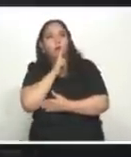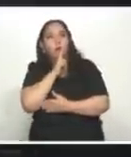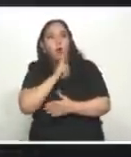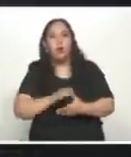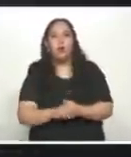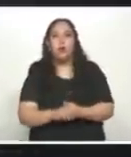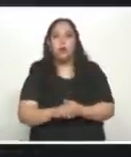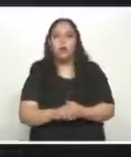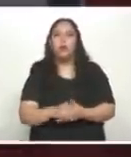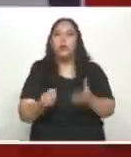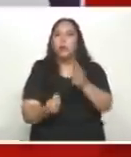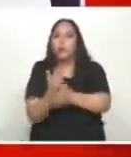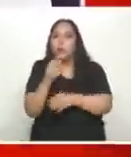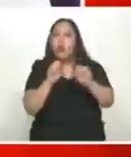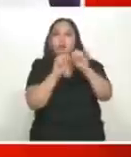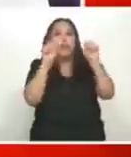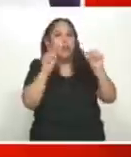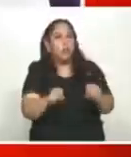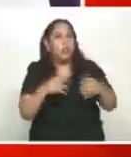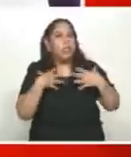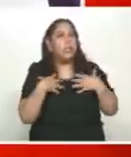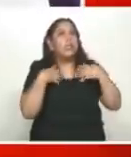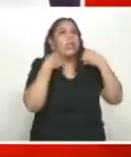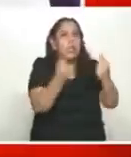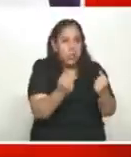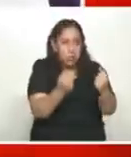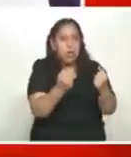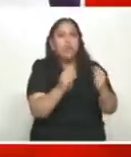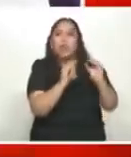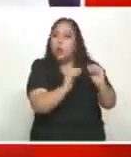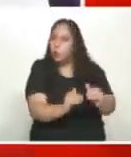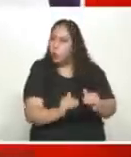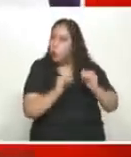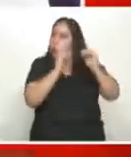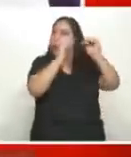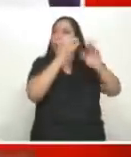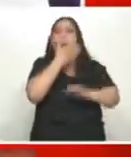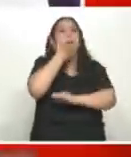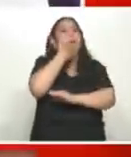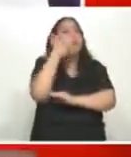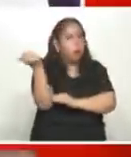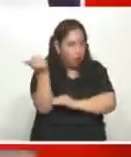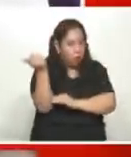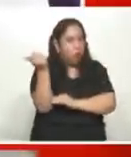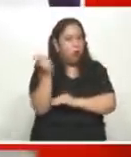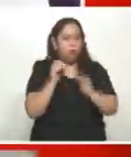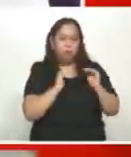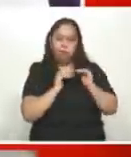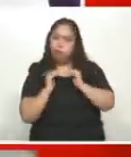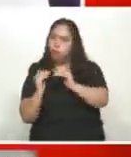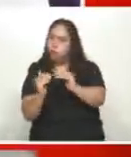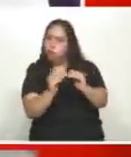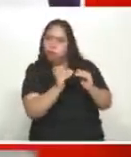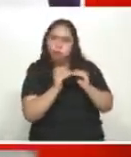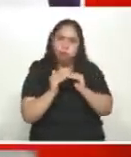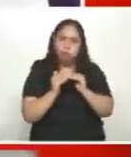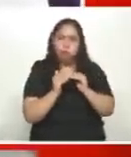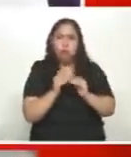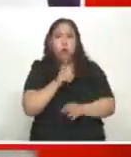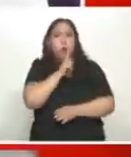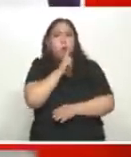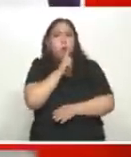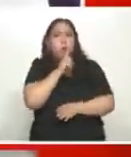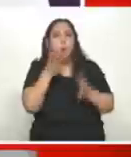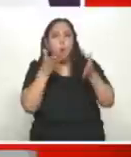un sistema de salud de primera, un sistema educativo de primera categoría, donde cada hondureño que